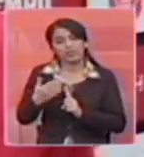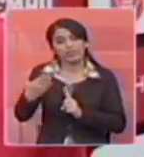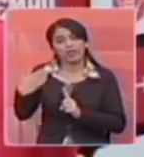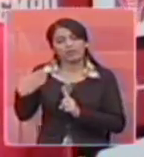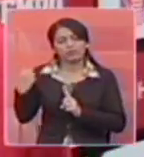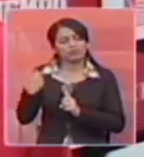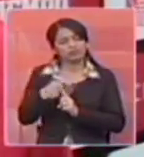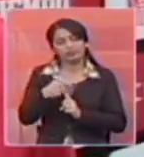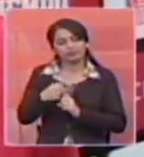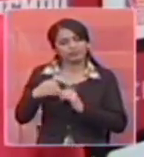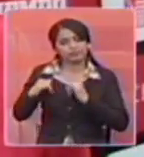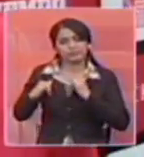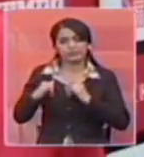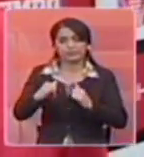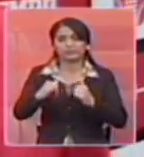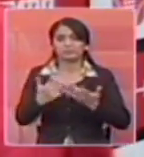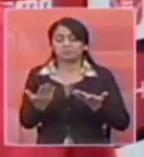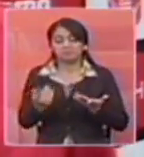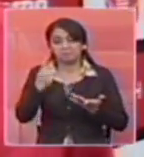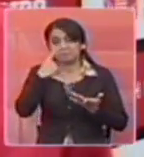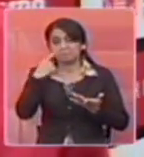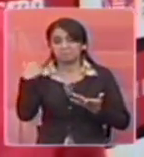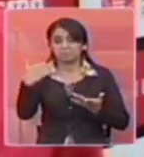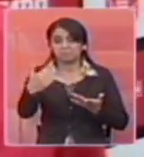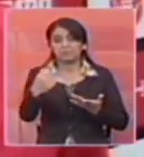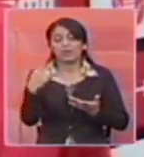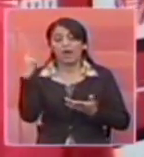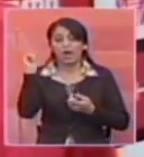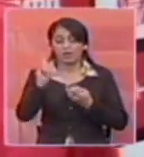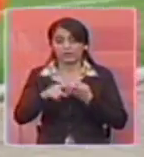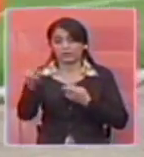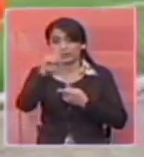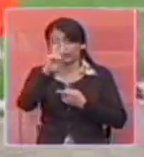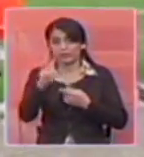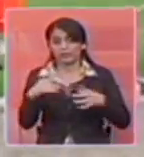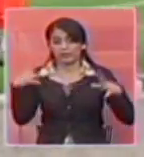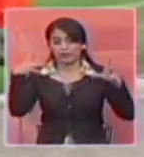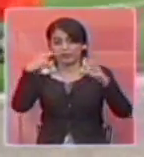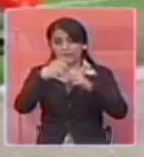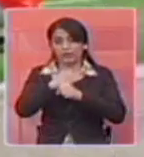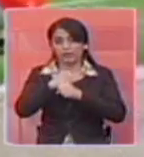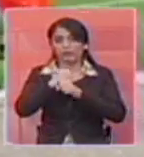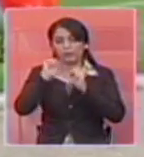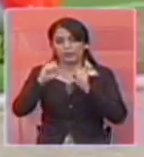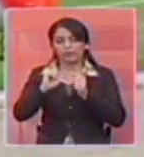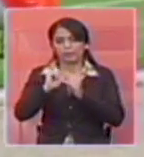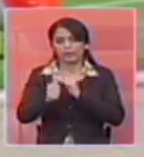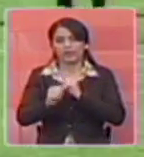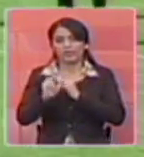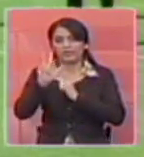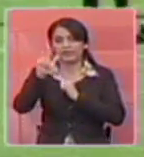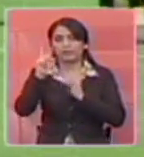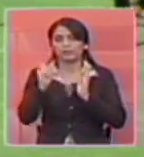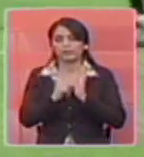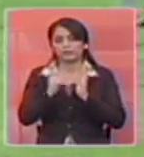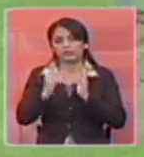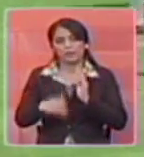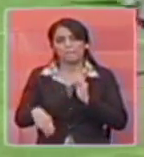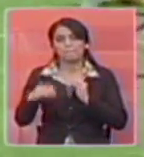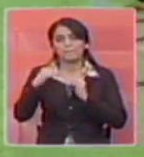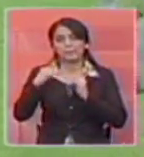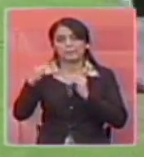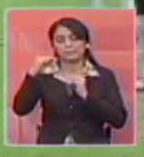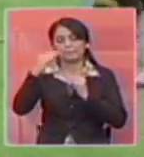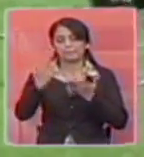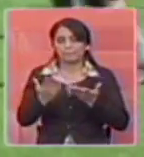haciendo y nada, esperar la noche del viernes poder quedarnos con los 3 puntos en casa y seguir sumando. Nos vamos